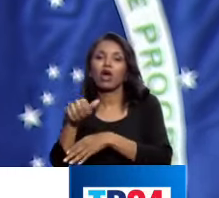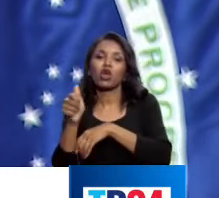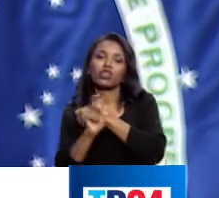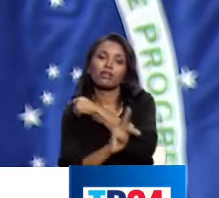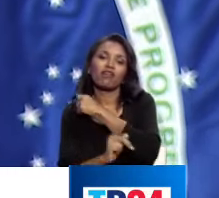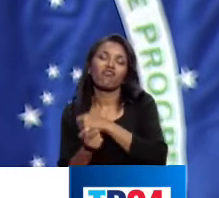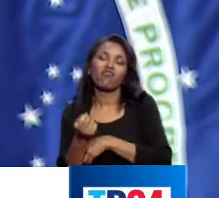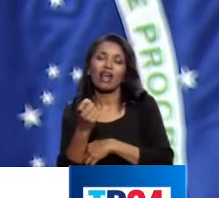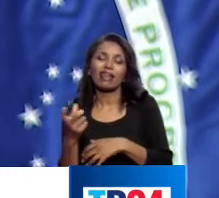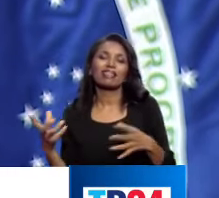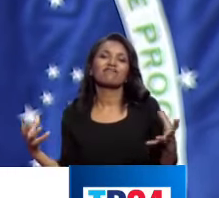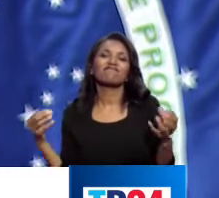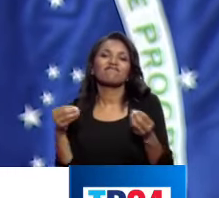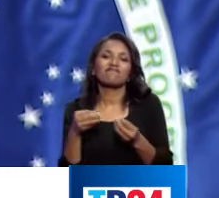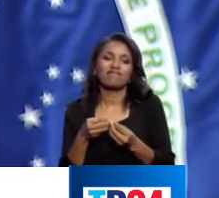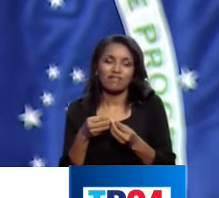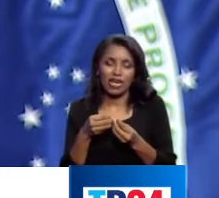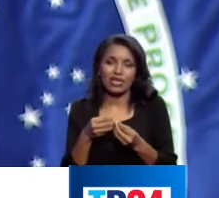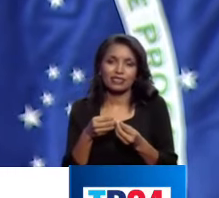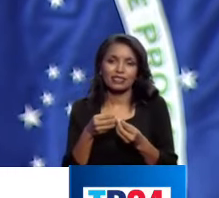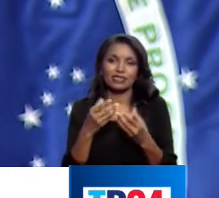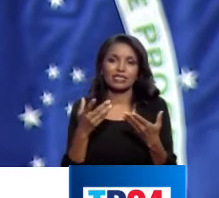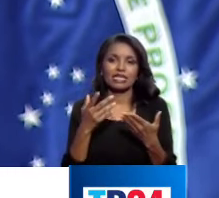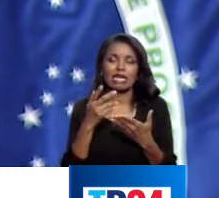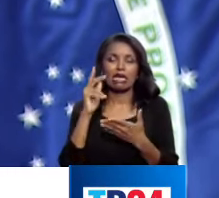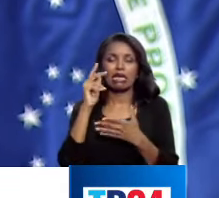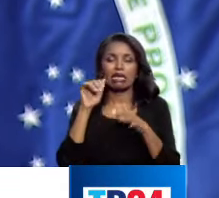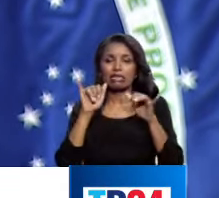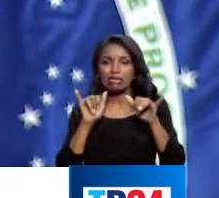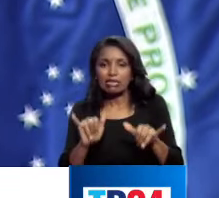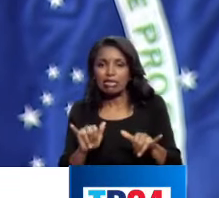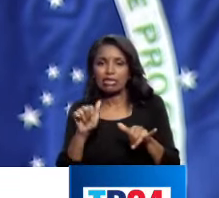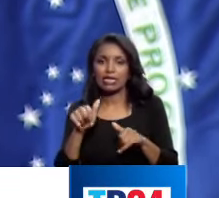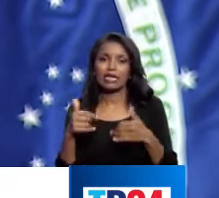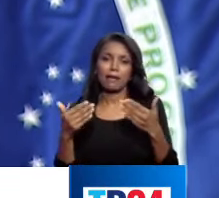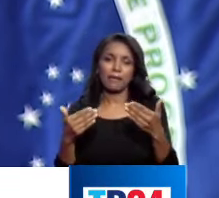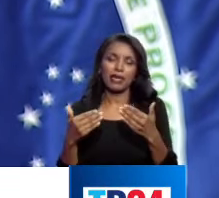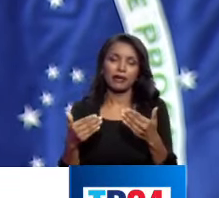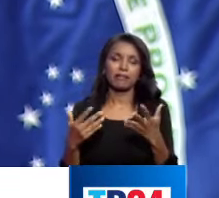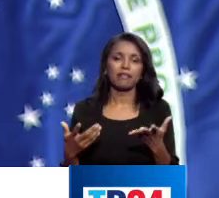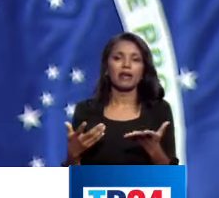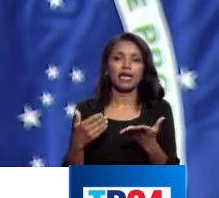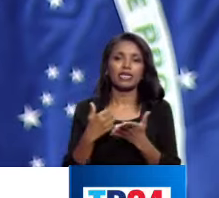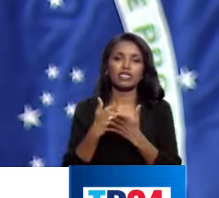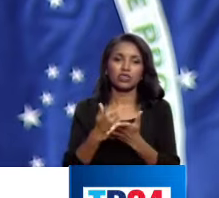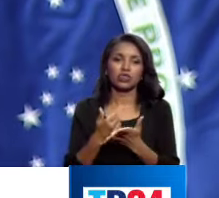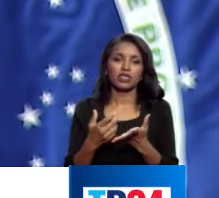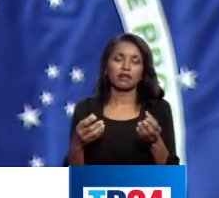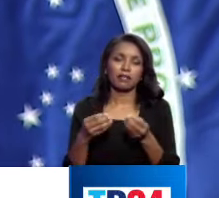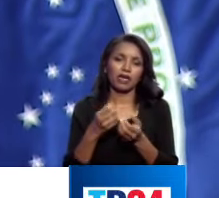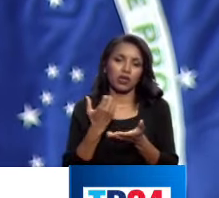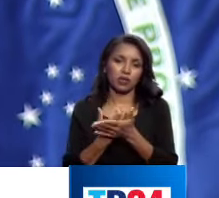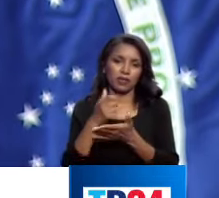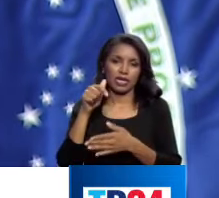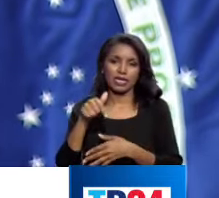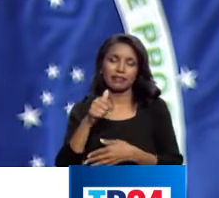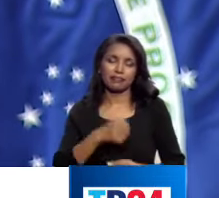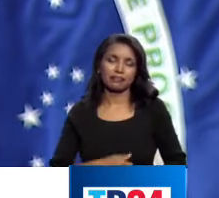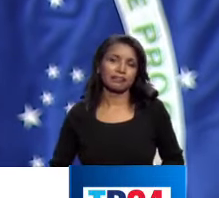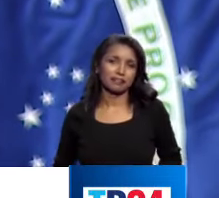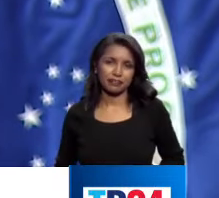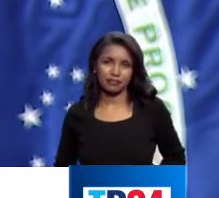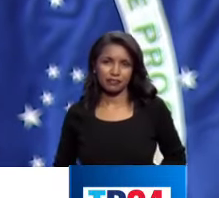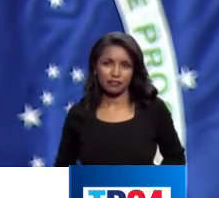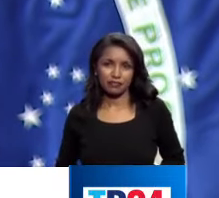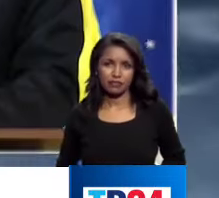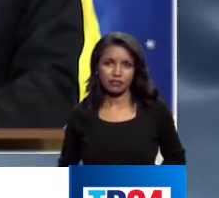para contar con más turistas que generen más bienestar, más riqueza y más empleo en la República de